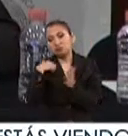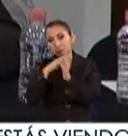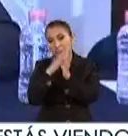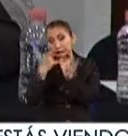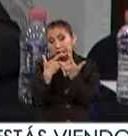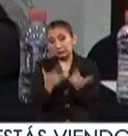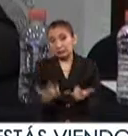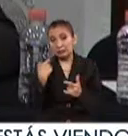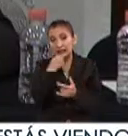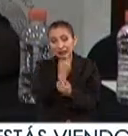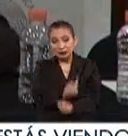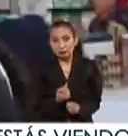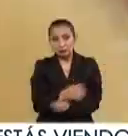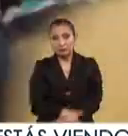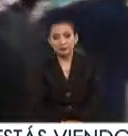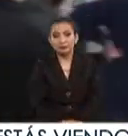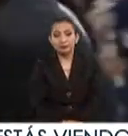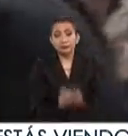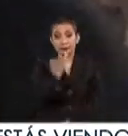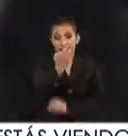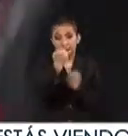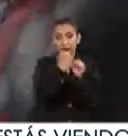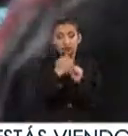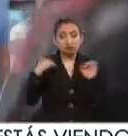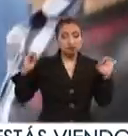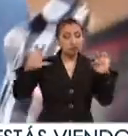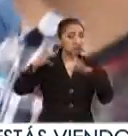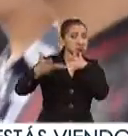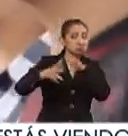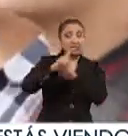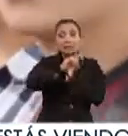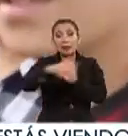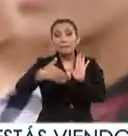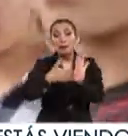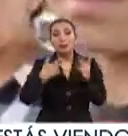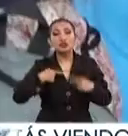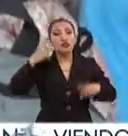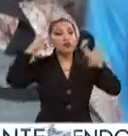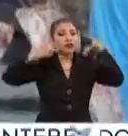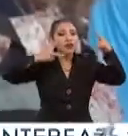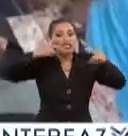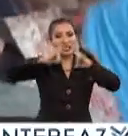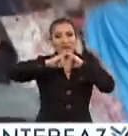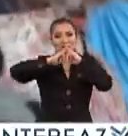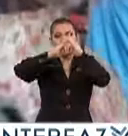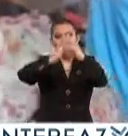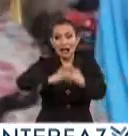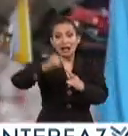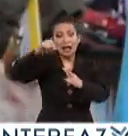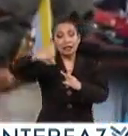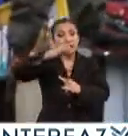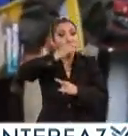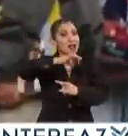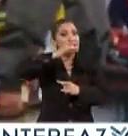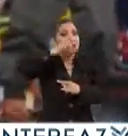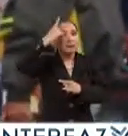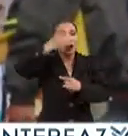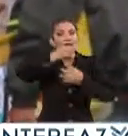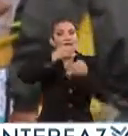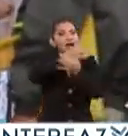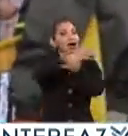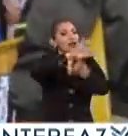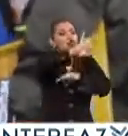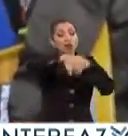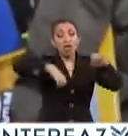libro histórico para niños. Este año esperan alrededor de 100,000 visitantes a la feria. Será una fiesta para público